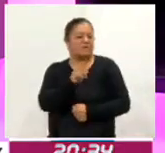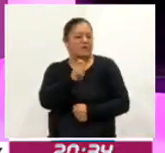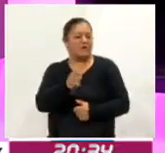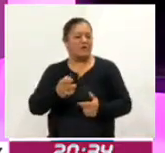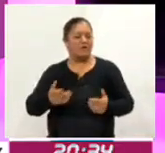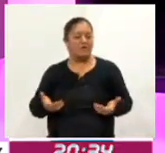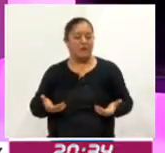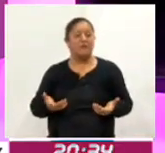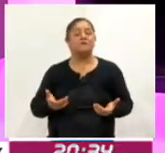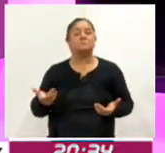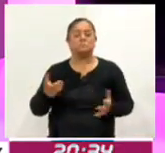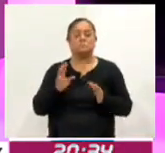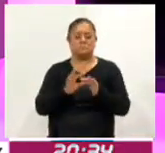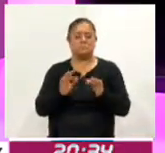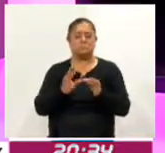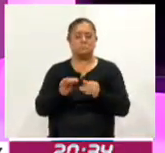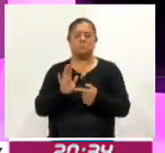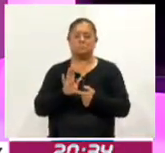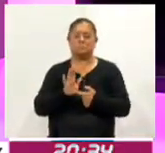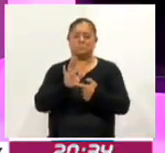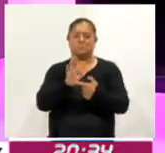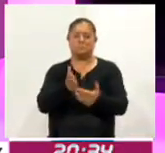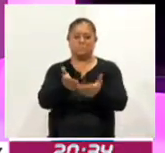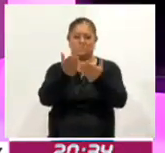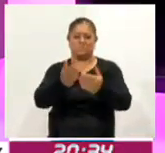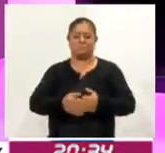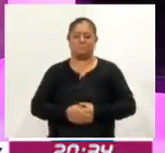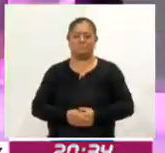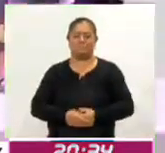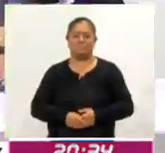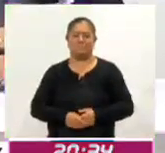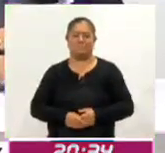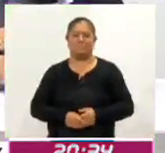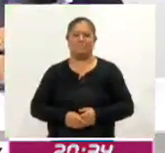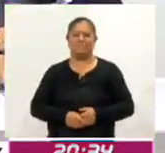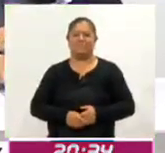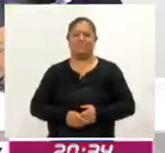son los detalles? Se los presentamos en la siguiente nota.